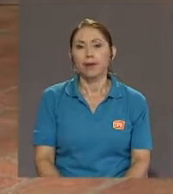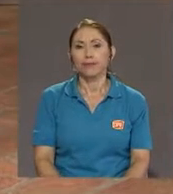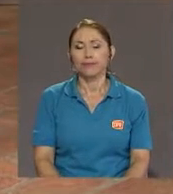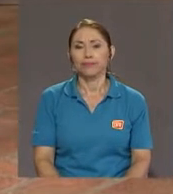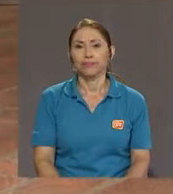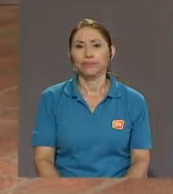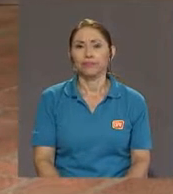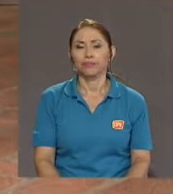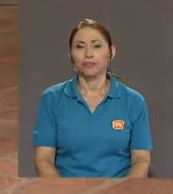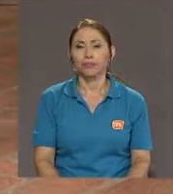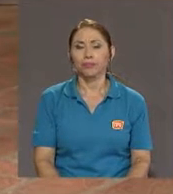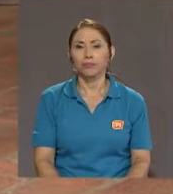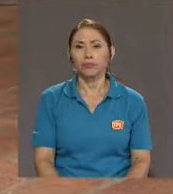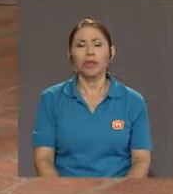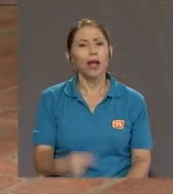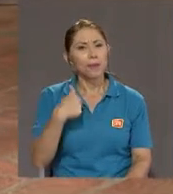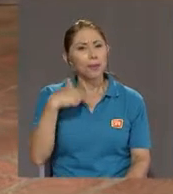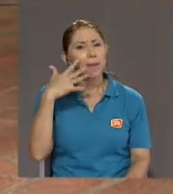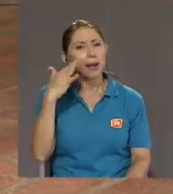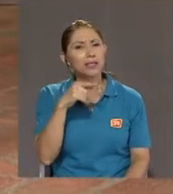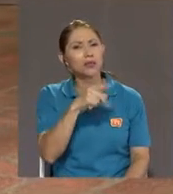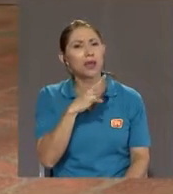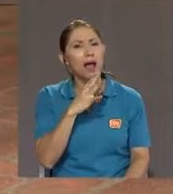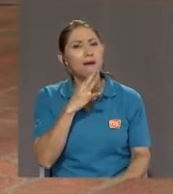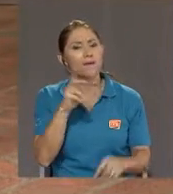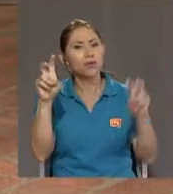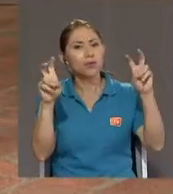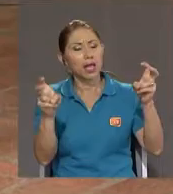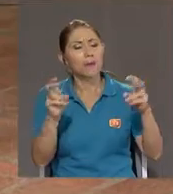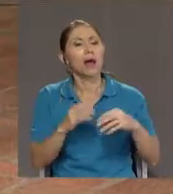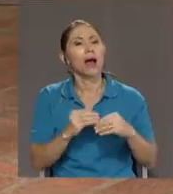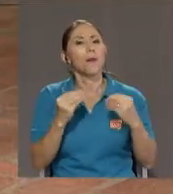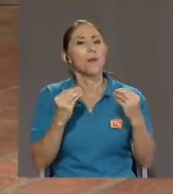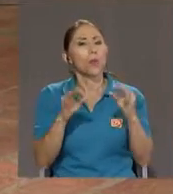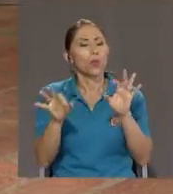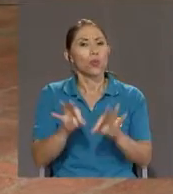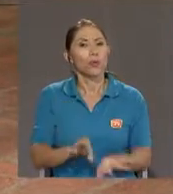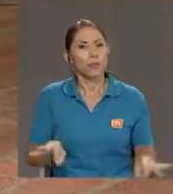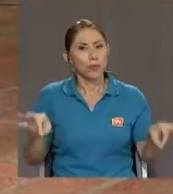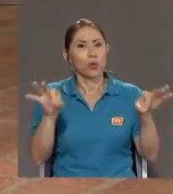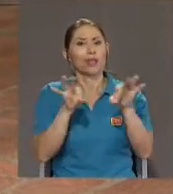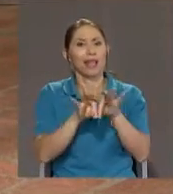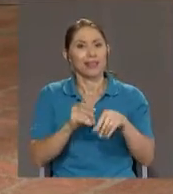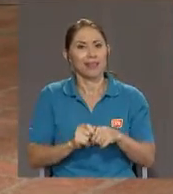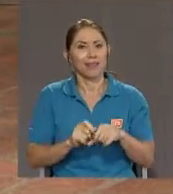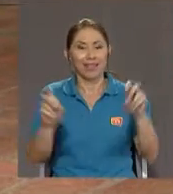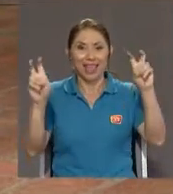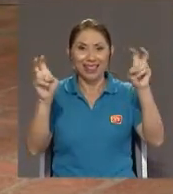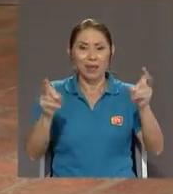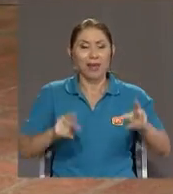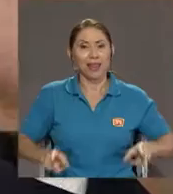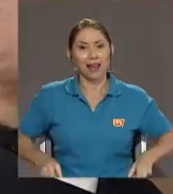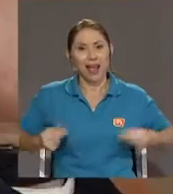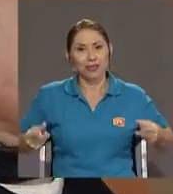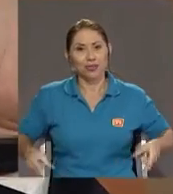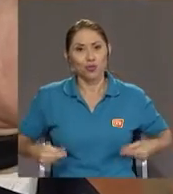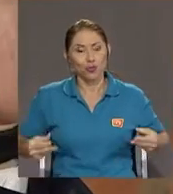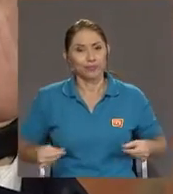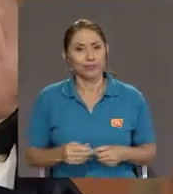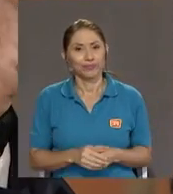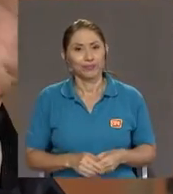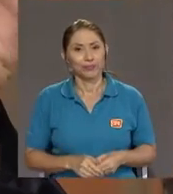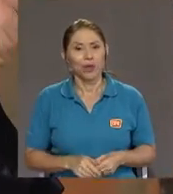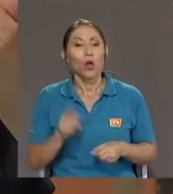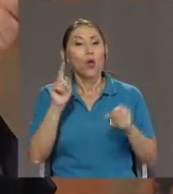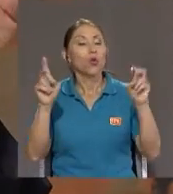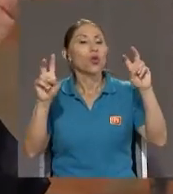Me parece que mencionó un tema, don Fernando, muy importante, que es el tema del gasto. Y bueno, uno de los